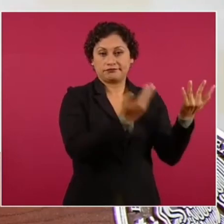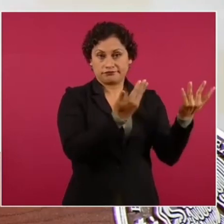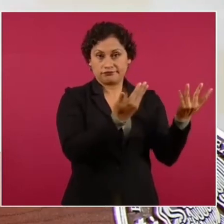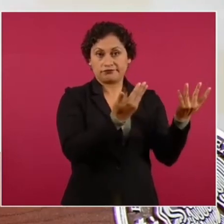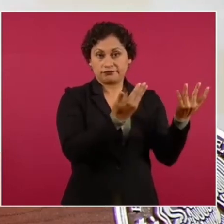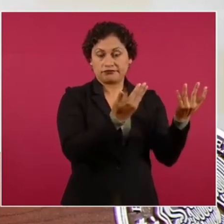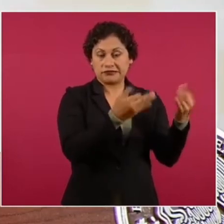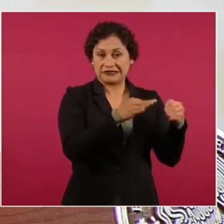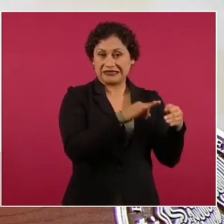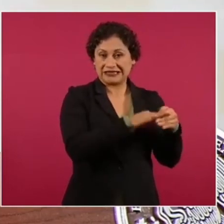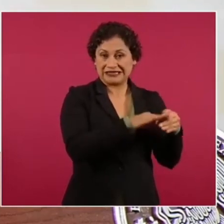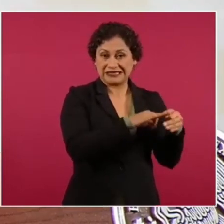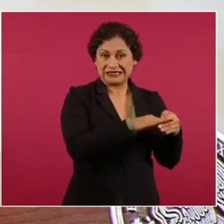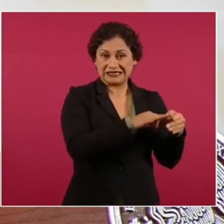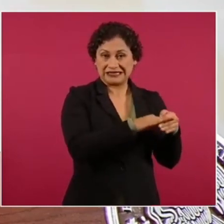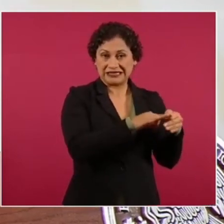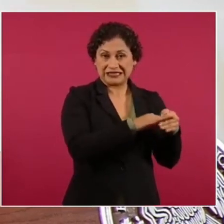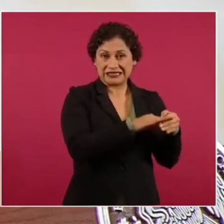en donde viven